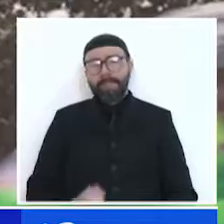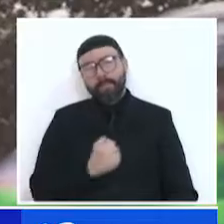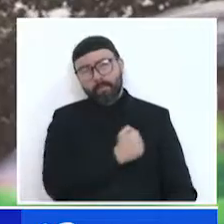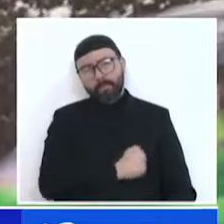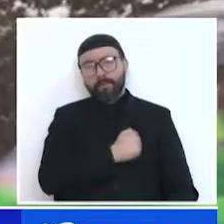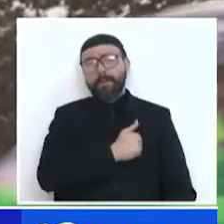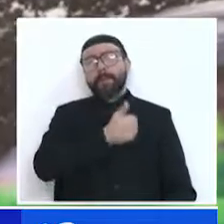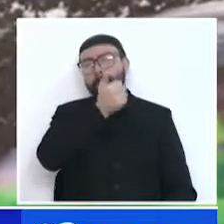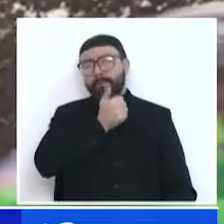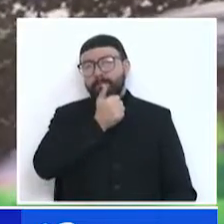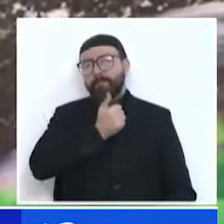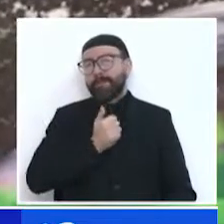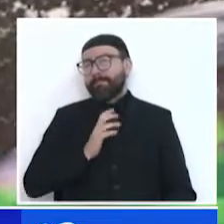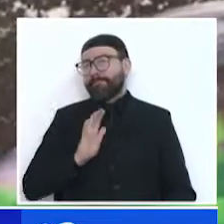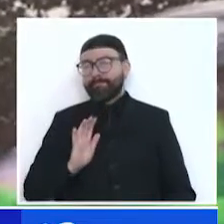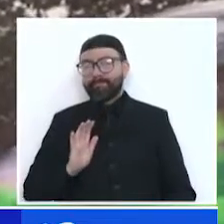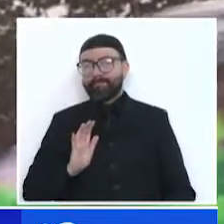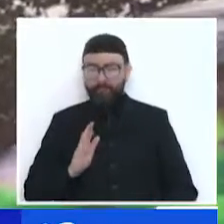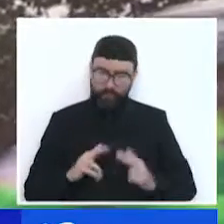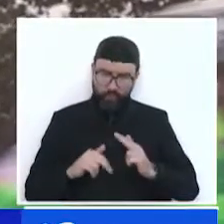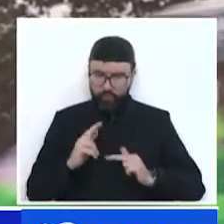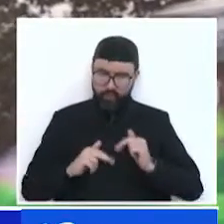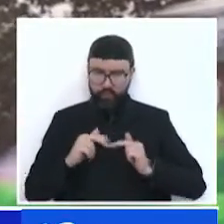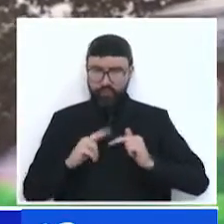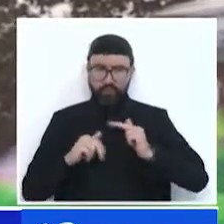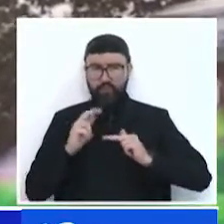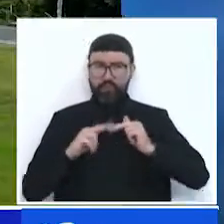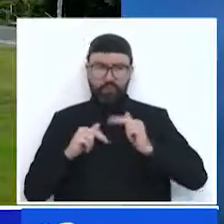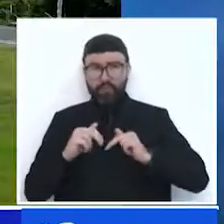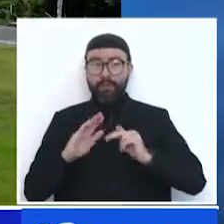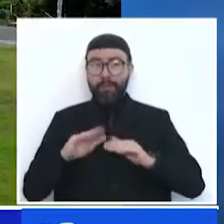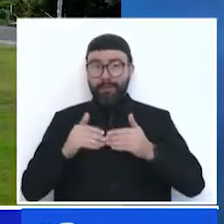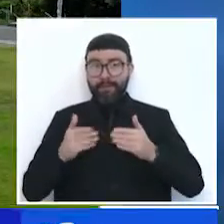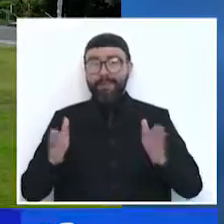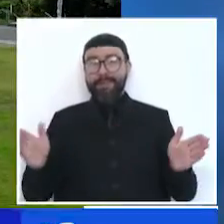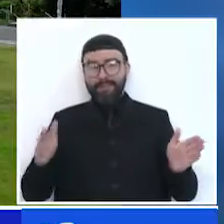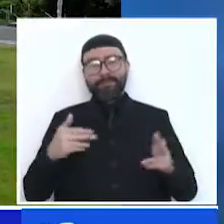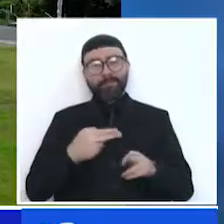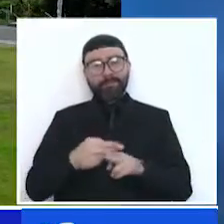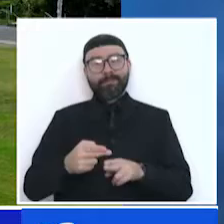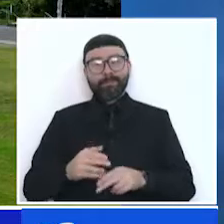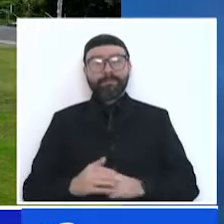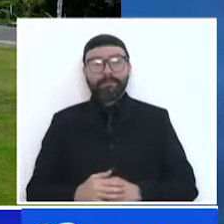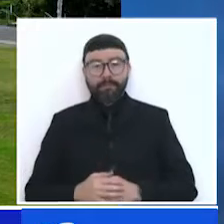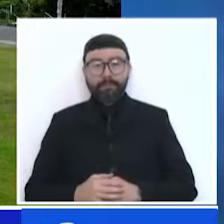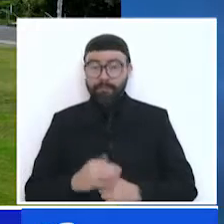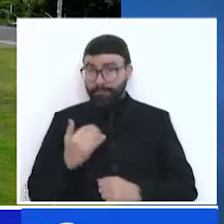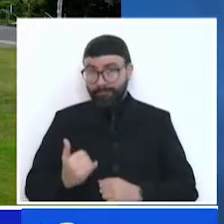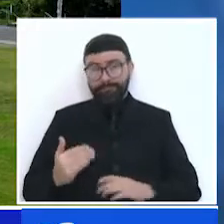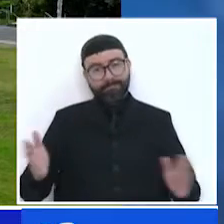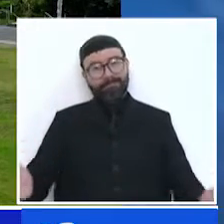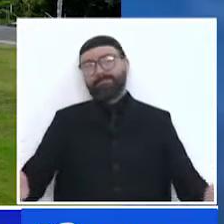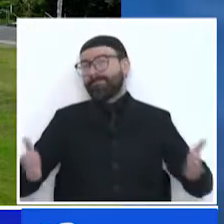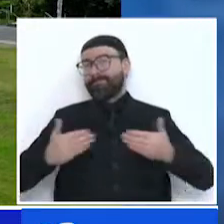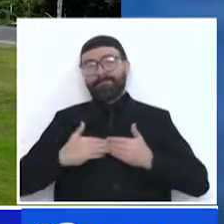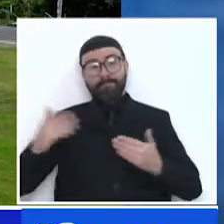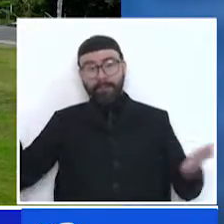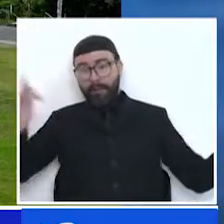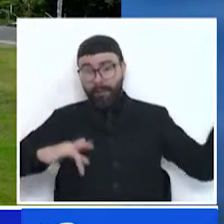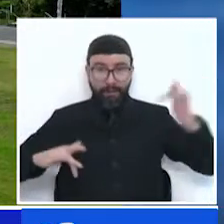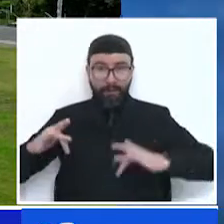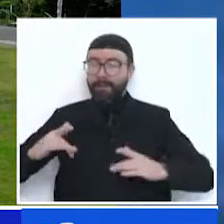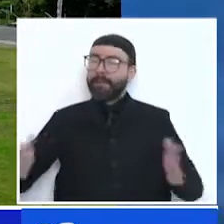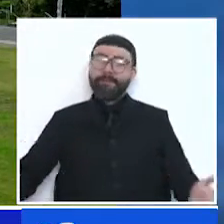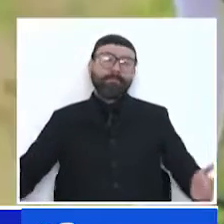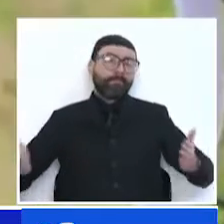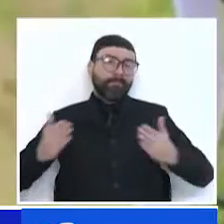a todos ustedes y muy pronto tendremos este escenario habilitado. Por ende, el espacio estará cerrado al público mientras duren las